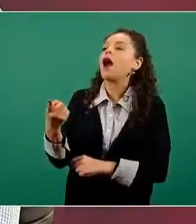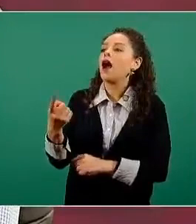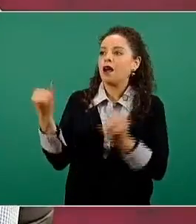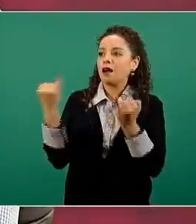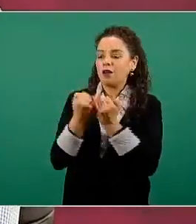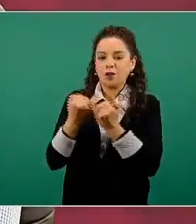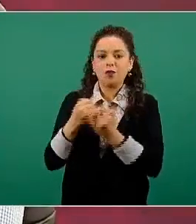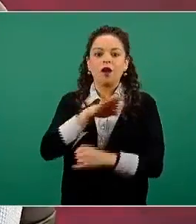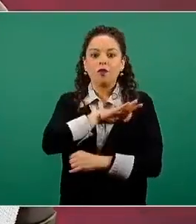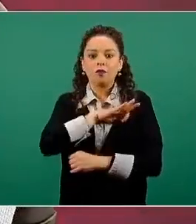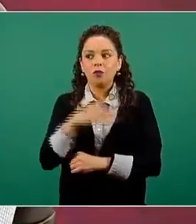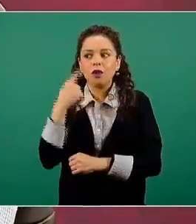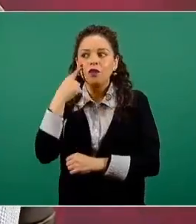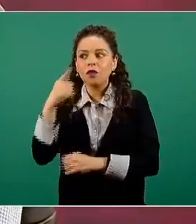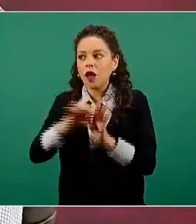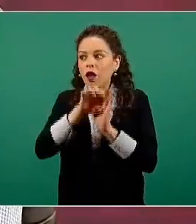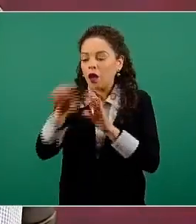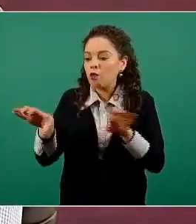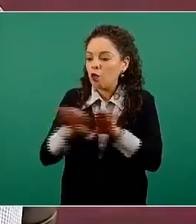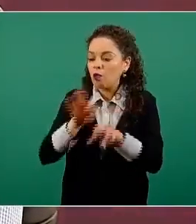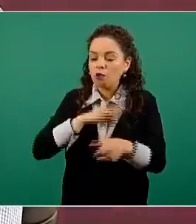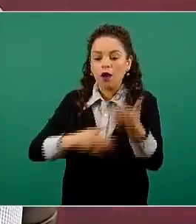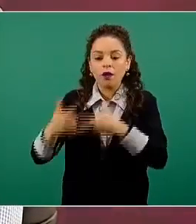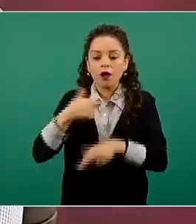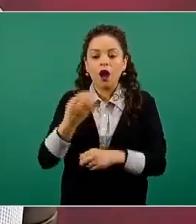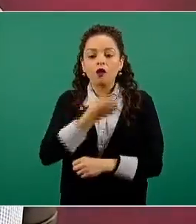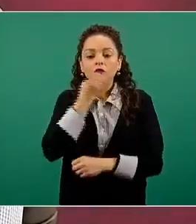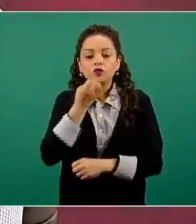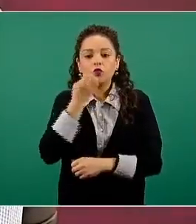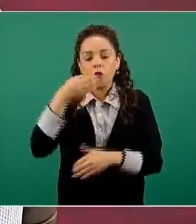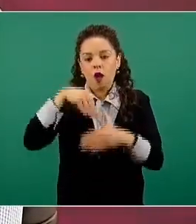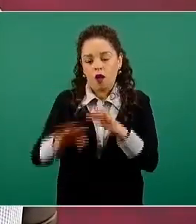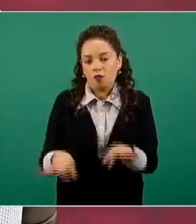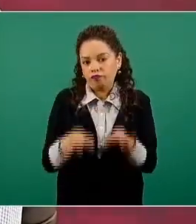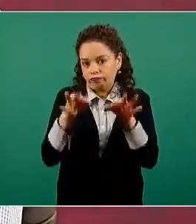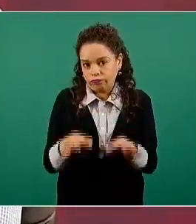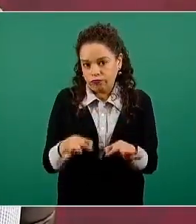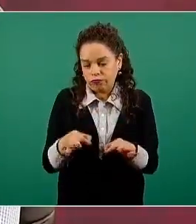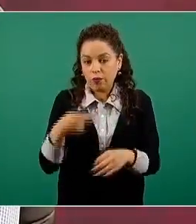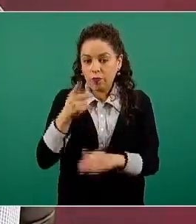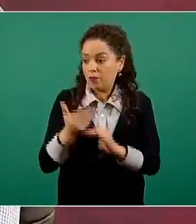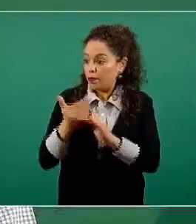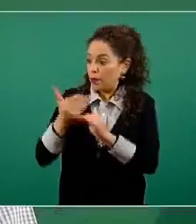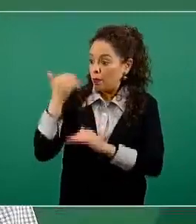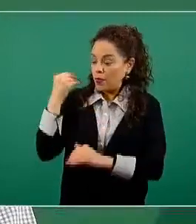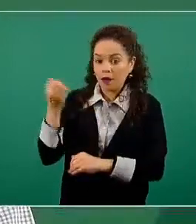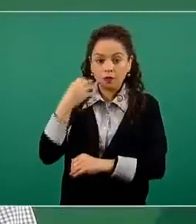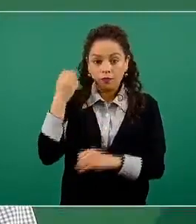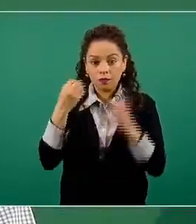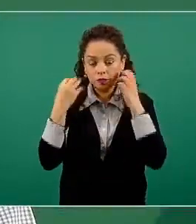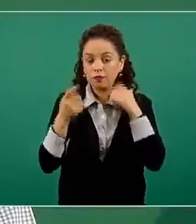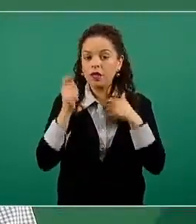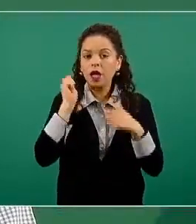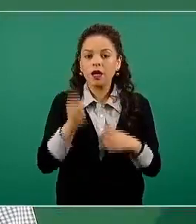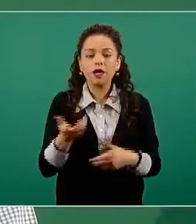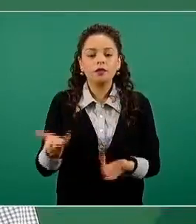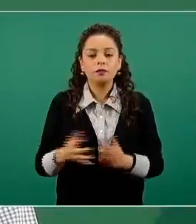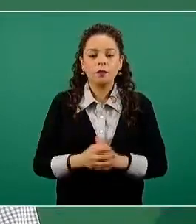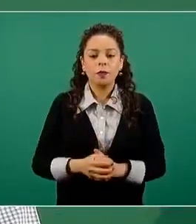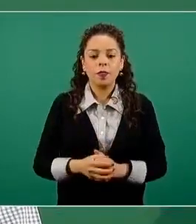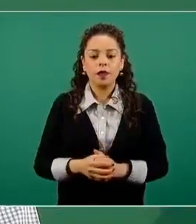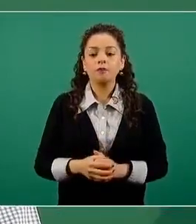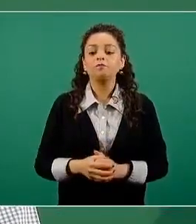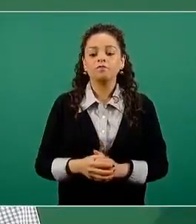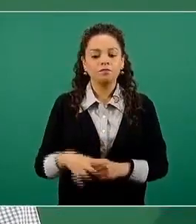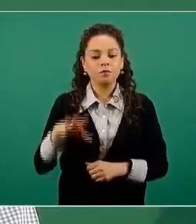clases presencial, que además, como comentábamos en conferencias previas, es un modelo que lleva a cabo toda